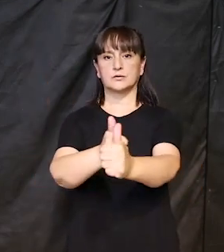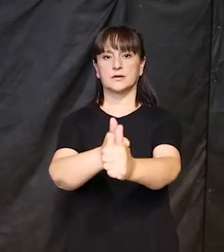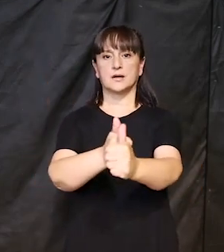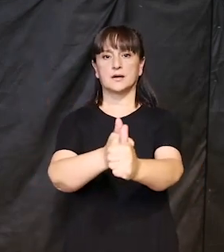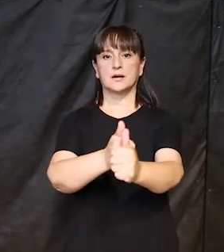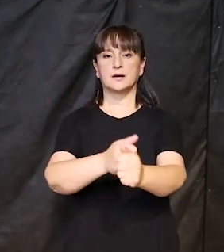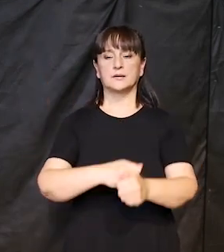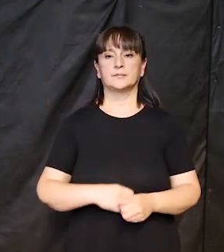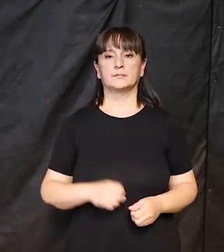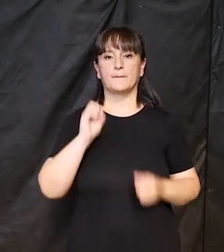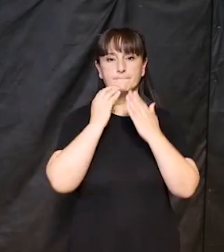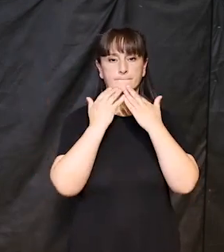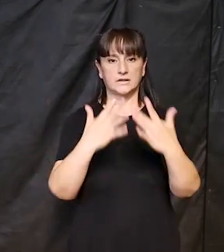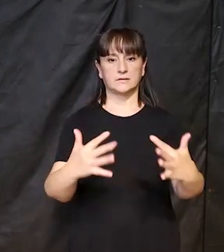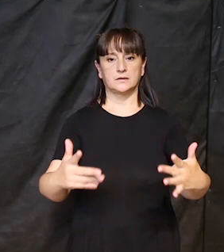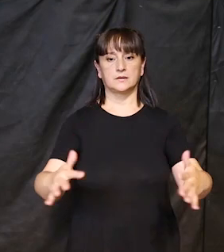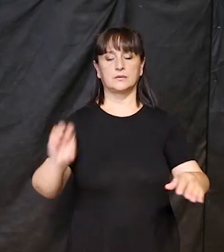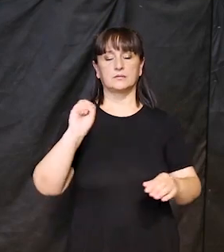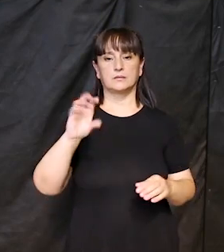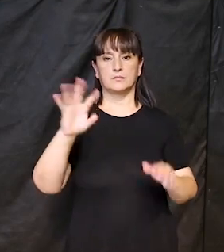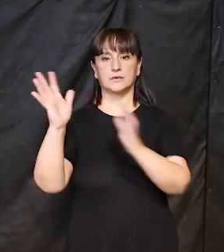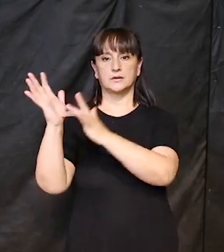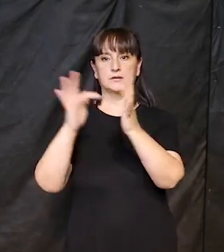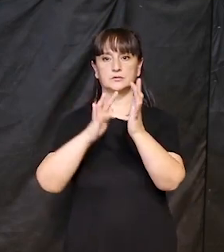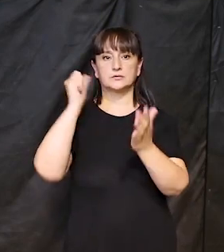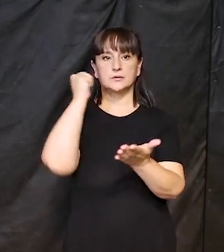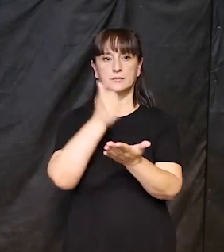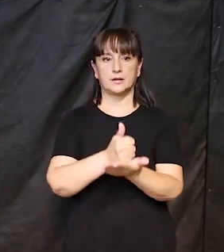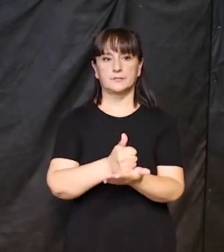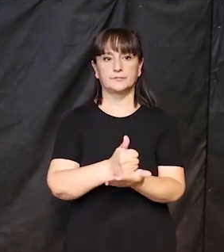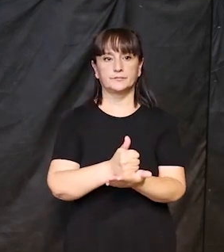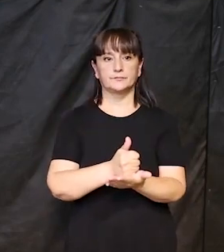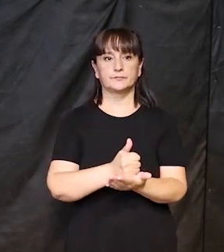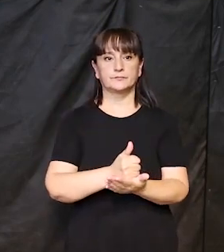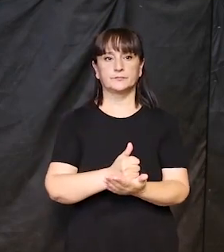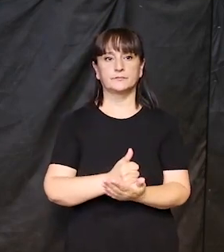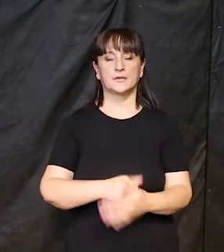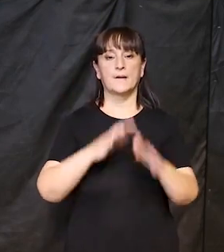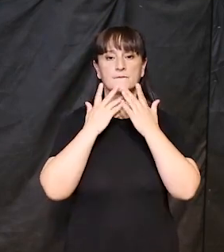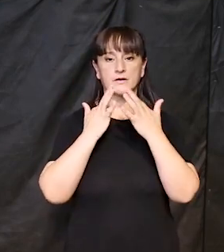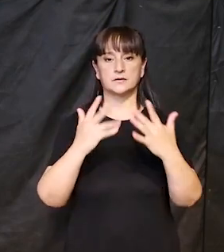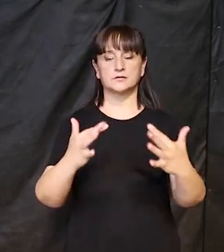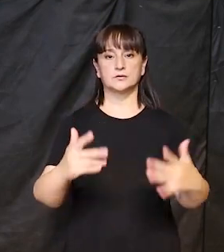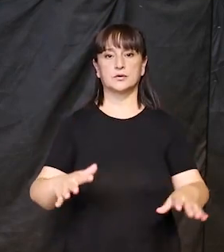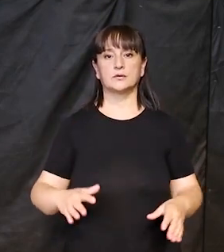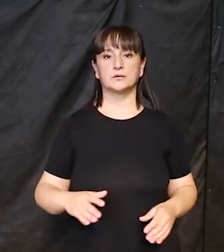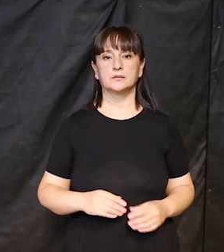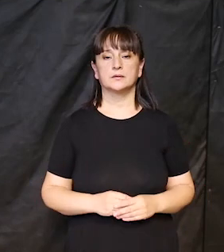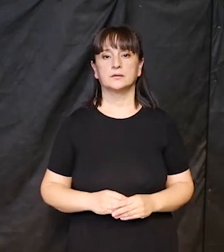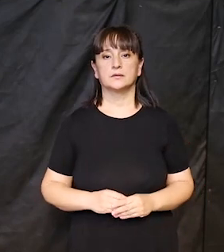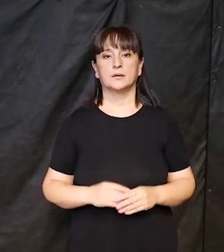tenga esa dirección tuya a través de tu espíritu señor los bendigo en el nombre de jesús amén que dios les bendiga